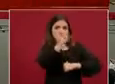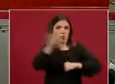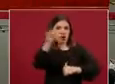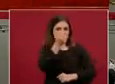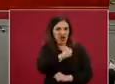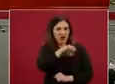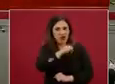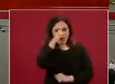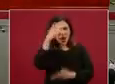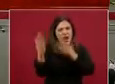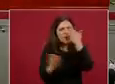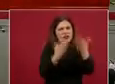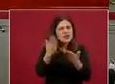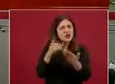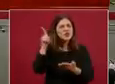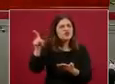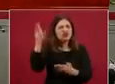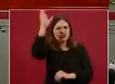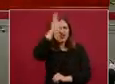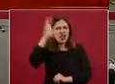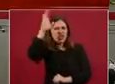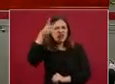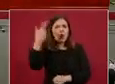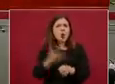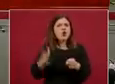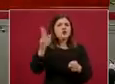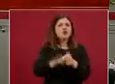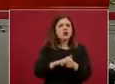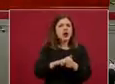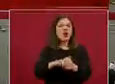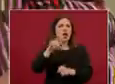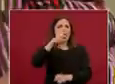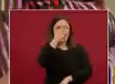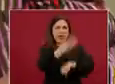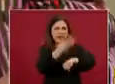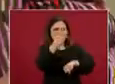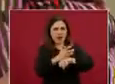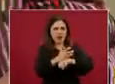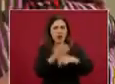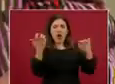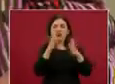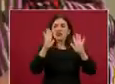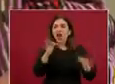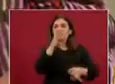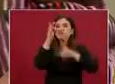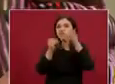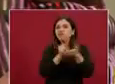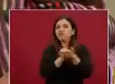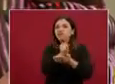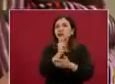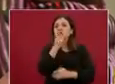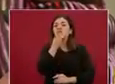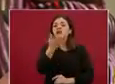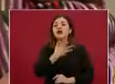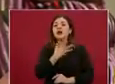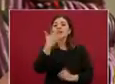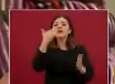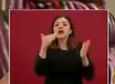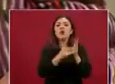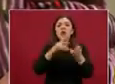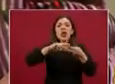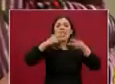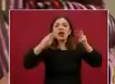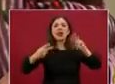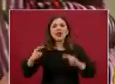del estudio que científicos del Hospital Metodista de Houston hicieron público, en el sentido de que hay 5,000 secuencias genéticas